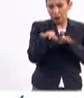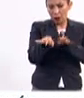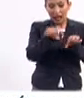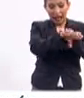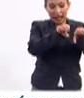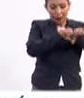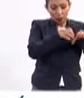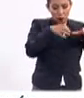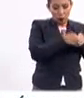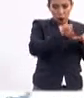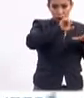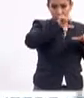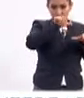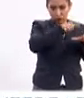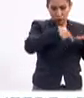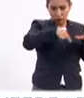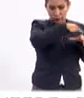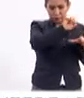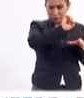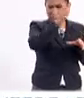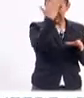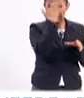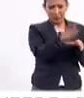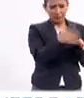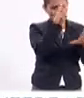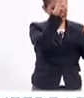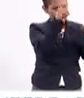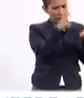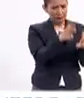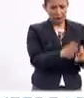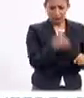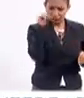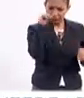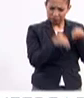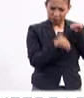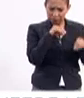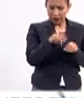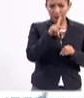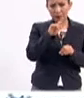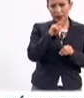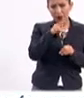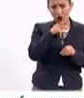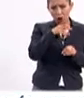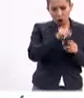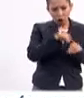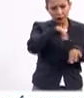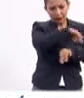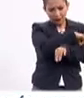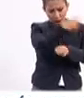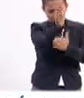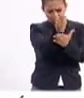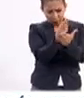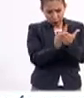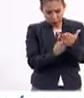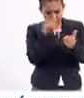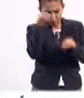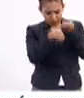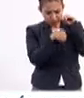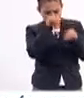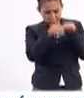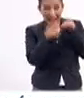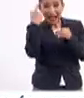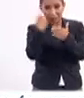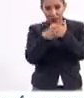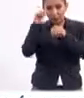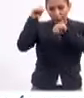un equipo profesional de expertos en contenido, de pedagogos, de diseñadores gráficos que desarrollan